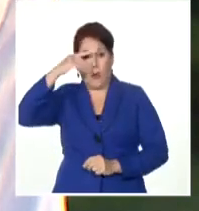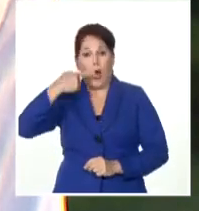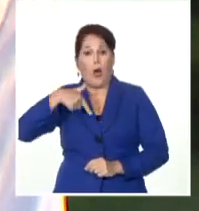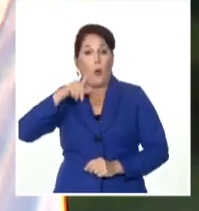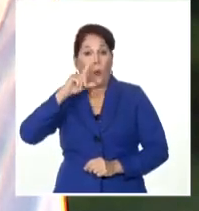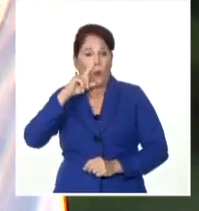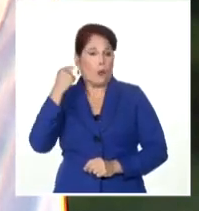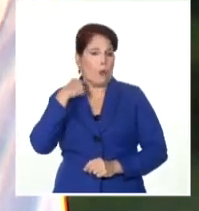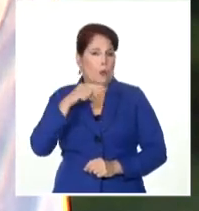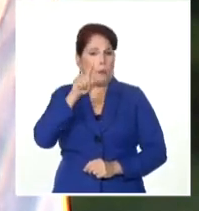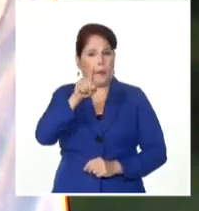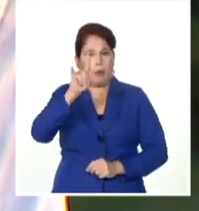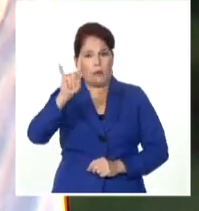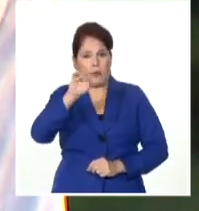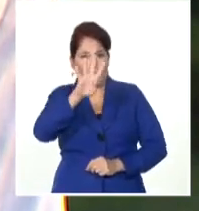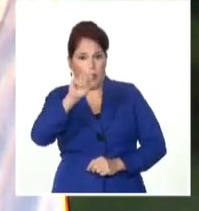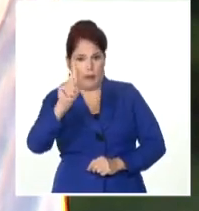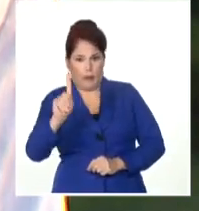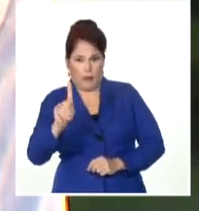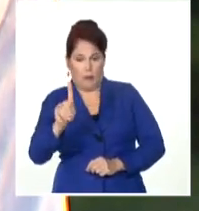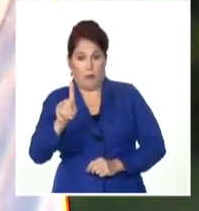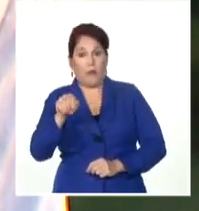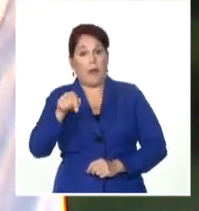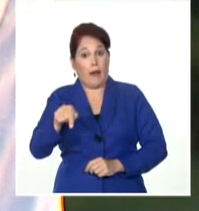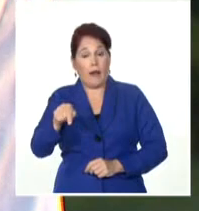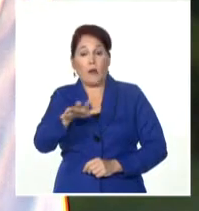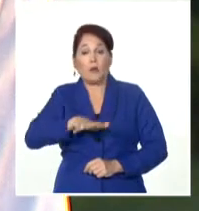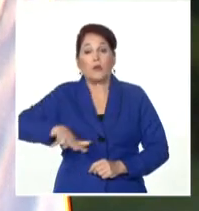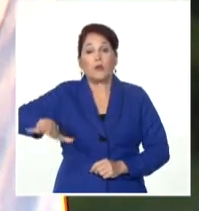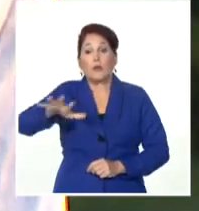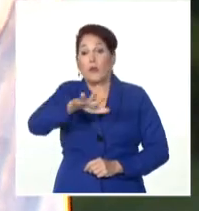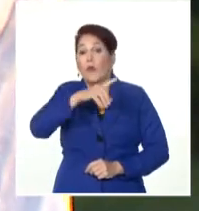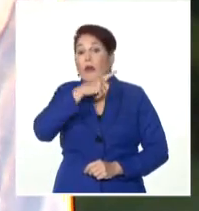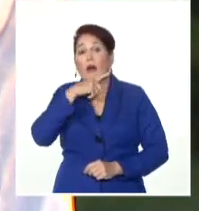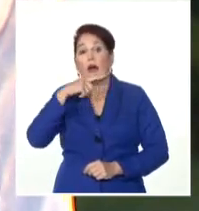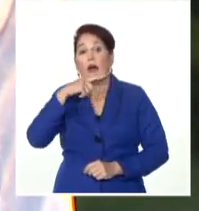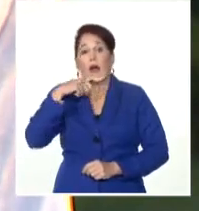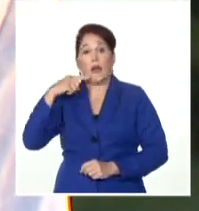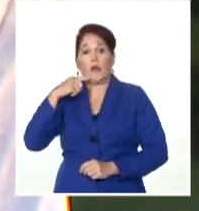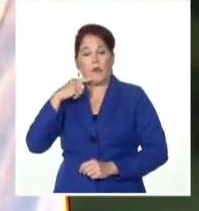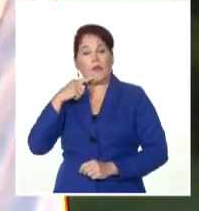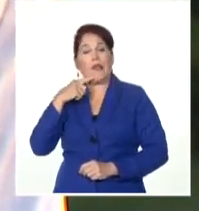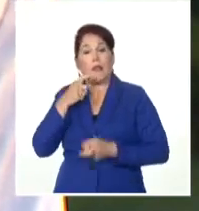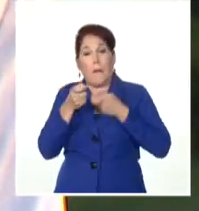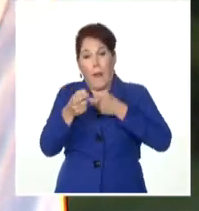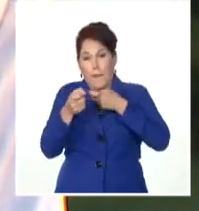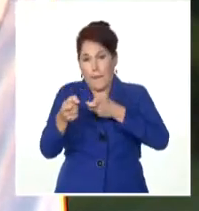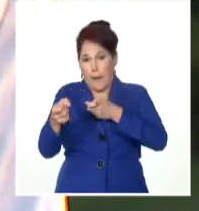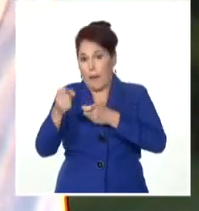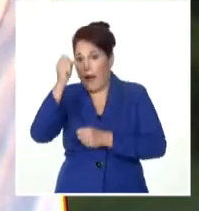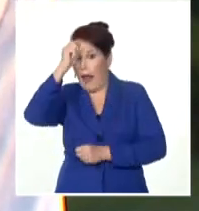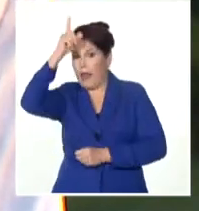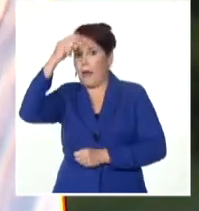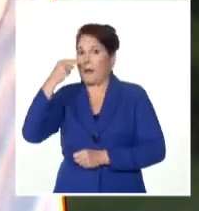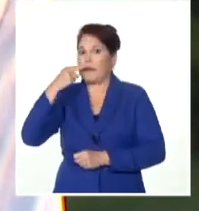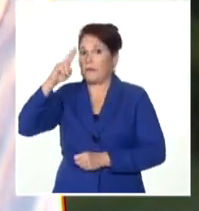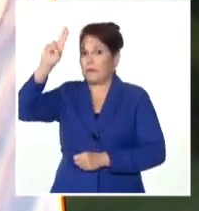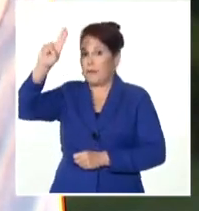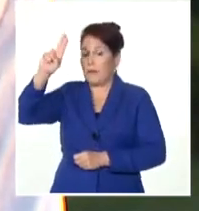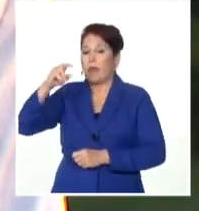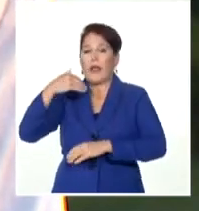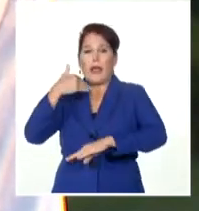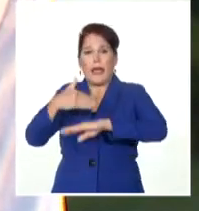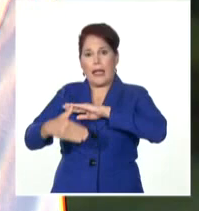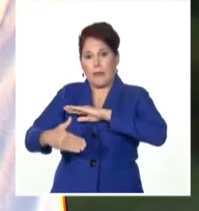año 1941, cuando el territorio de la Unión Soviética fue invadido por la Alemania nazi, los